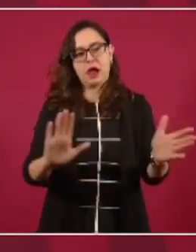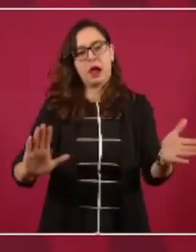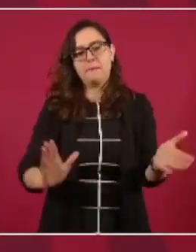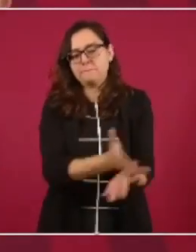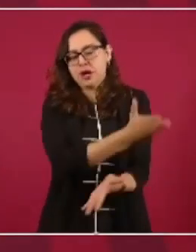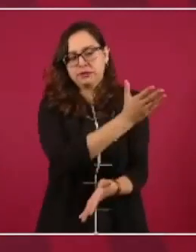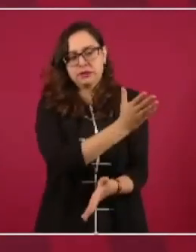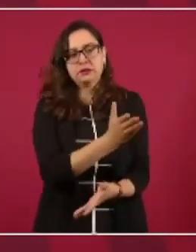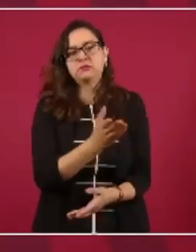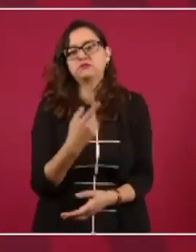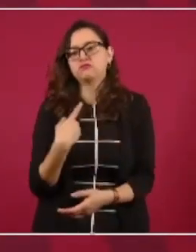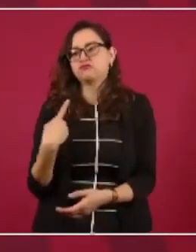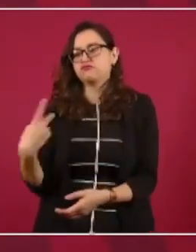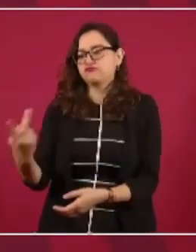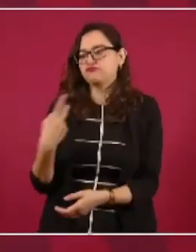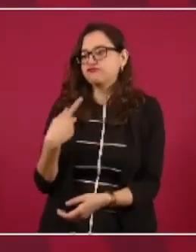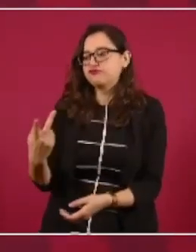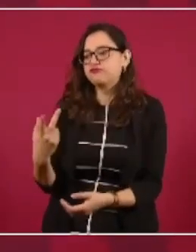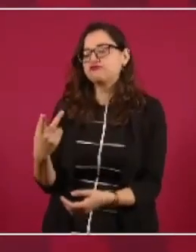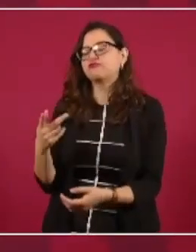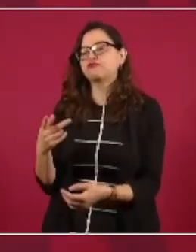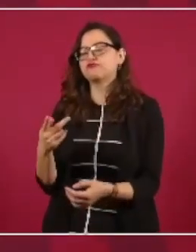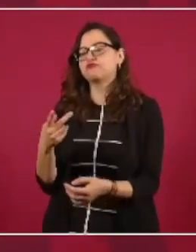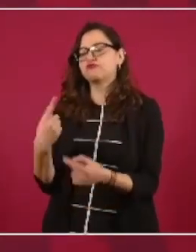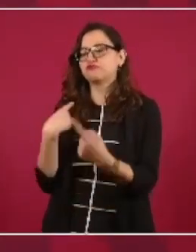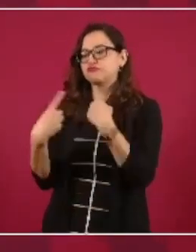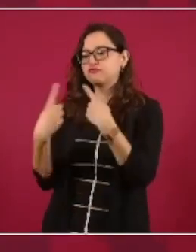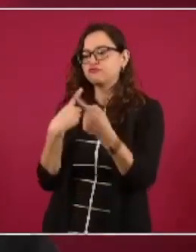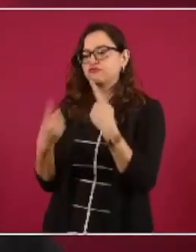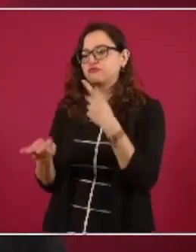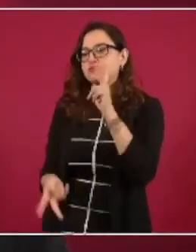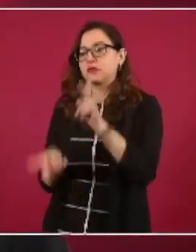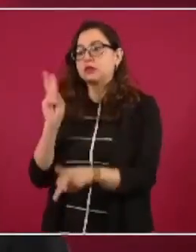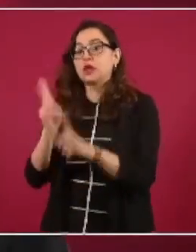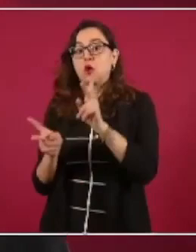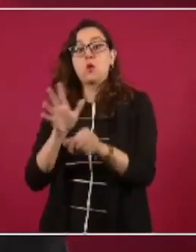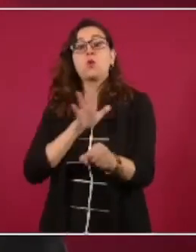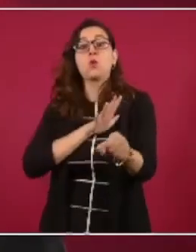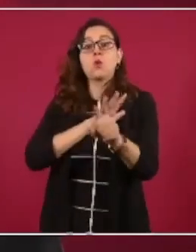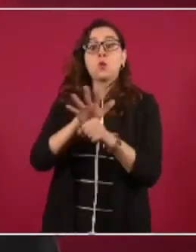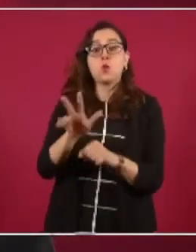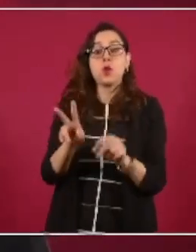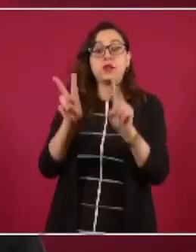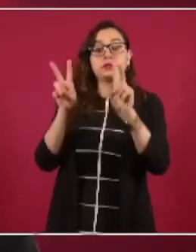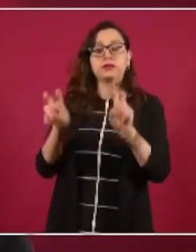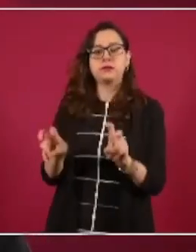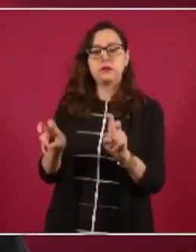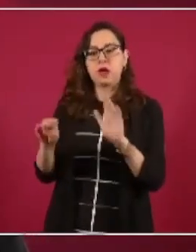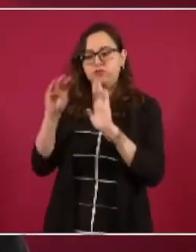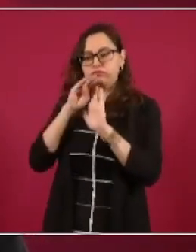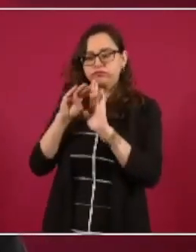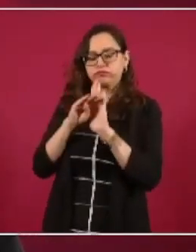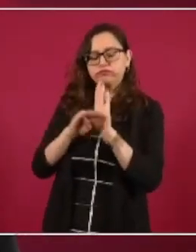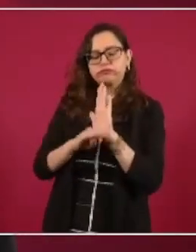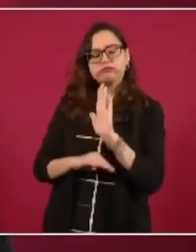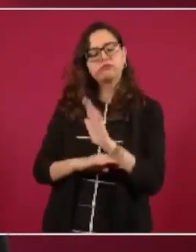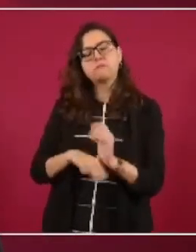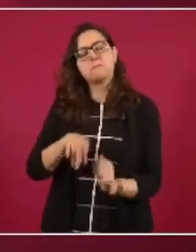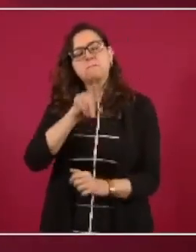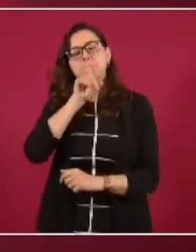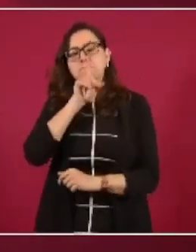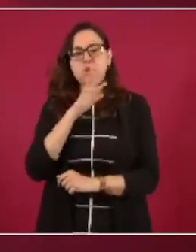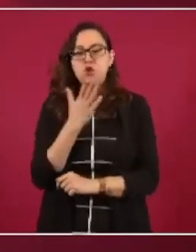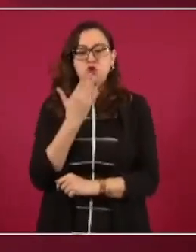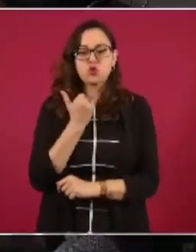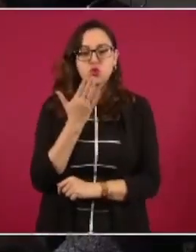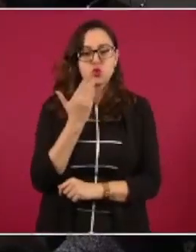a platicar, ¿no?, sobre temas. No hay una agenda definida para que yo